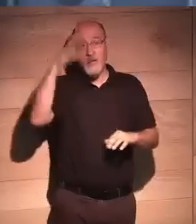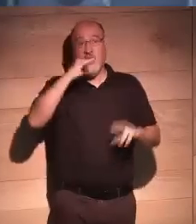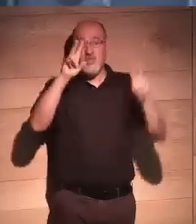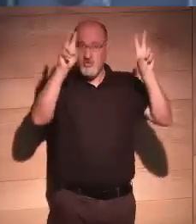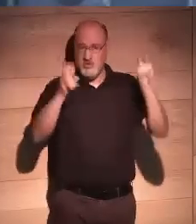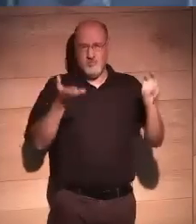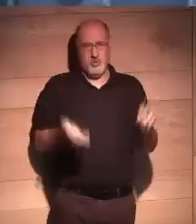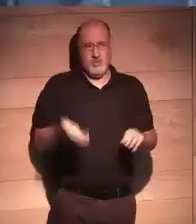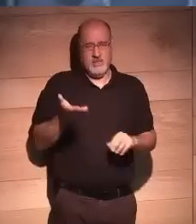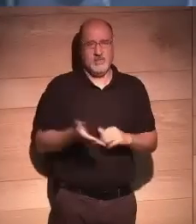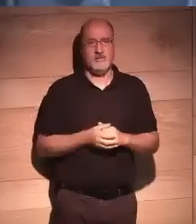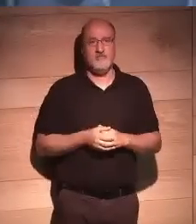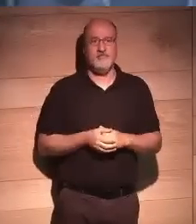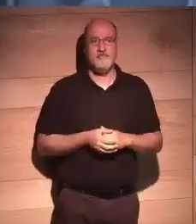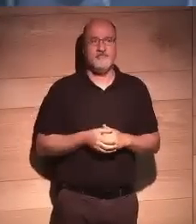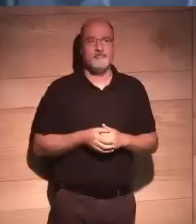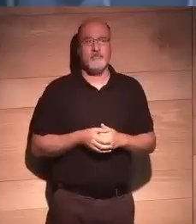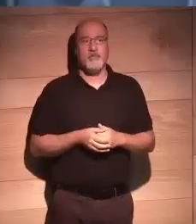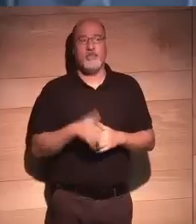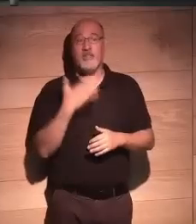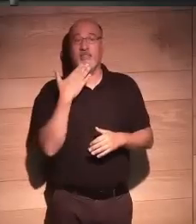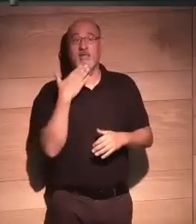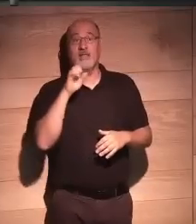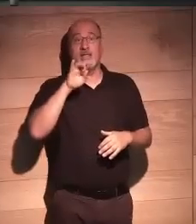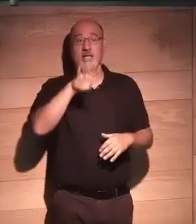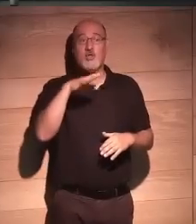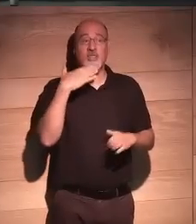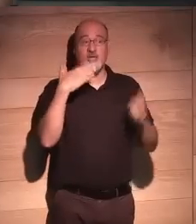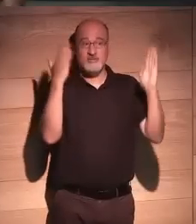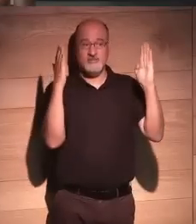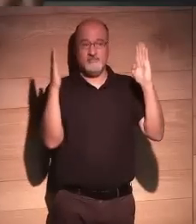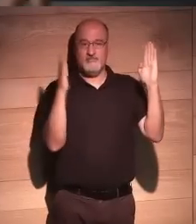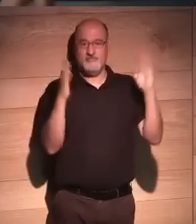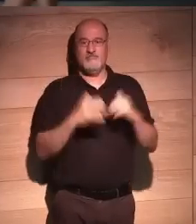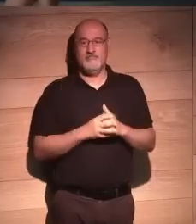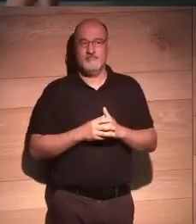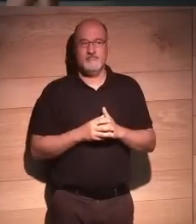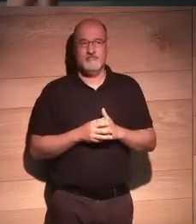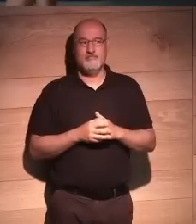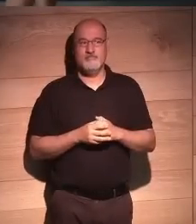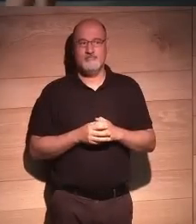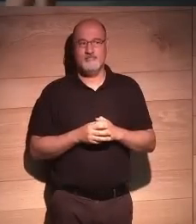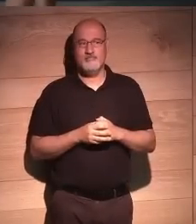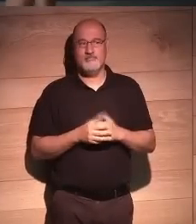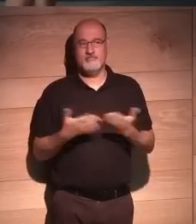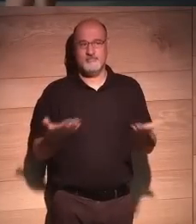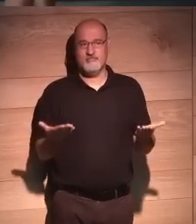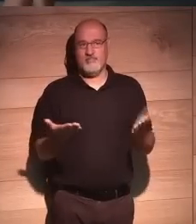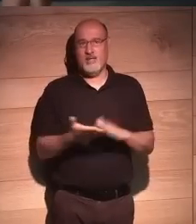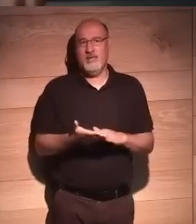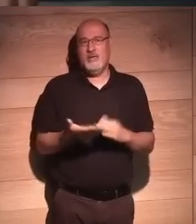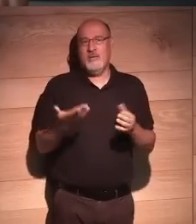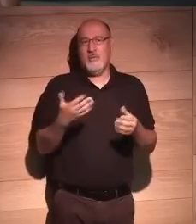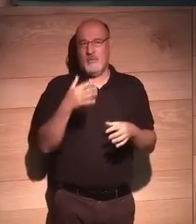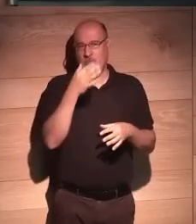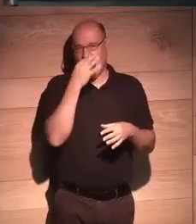Bueno, hay muchas, ¿eh? Hay muchas series muy Pero vamos a ver, interesantes. Verano Azul para los de 14 años, ¿dónde están los...? Ahí están. O sea, es absolutamente moña.